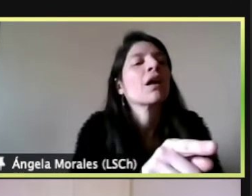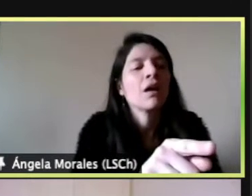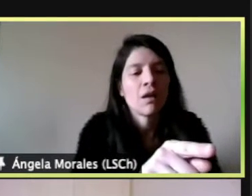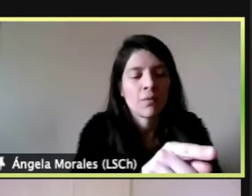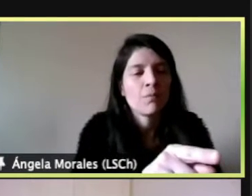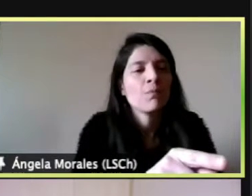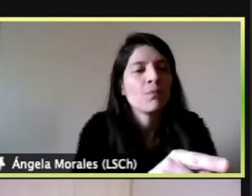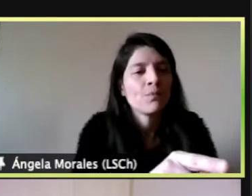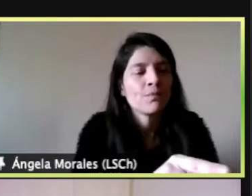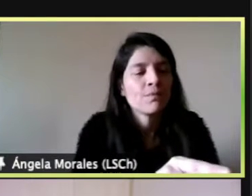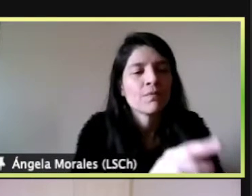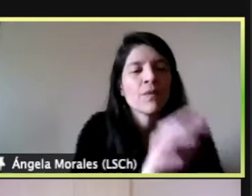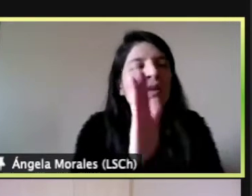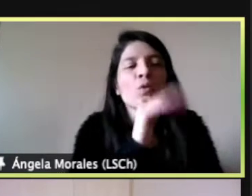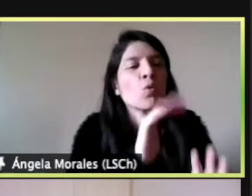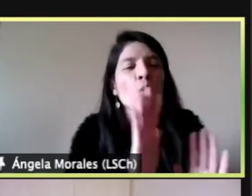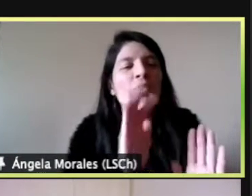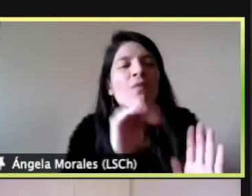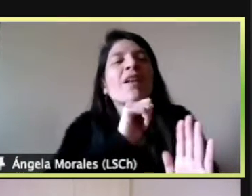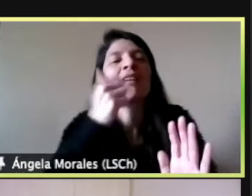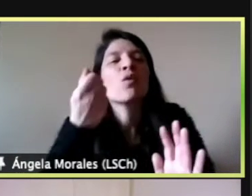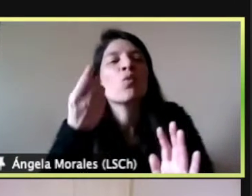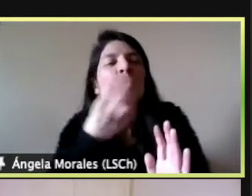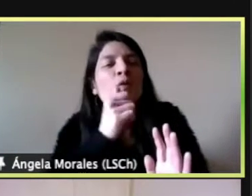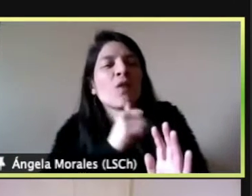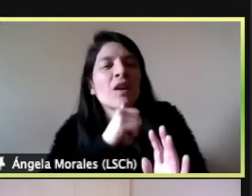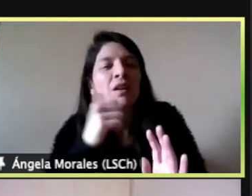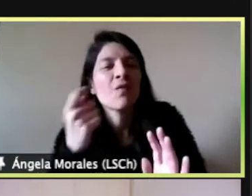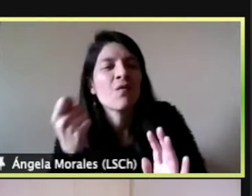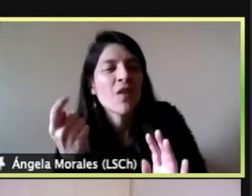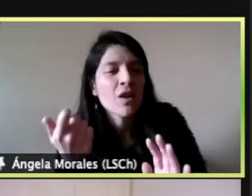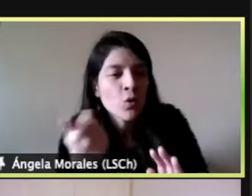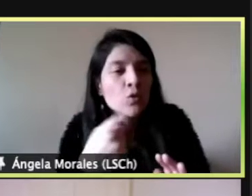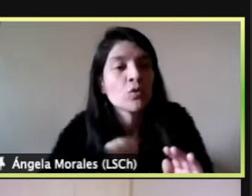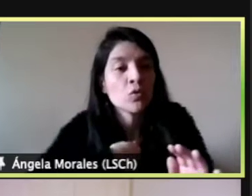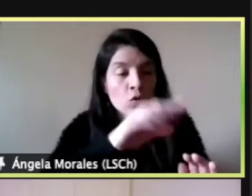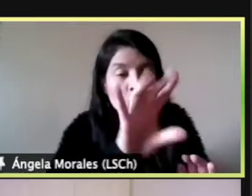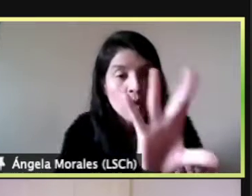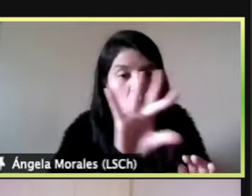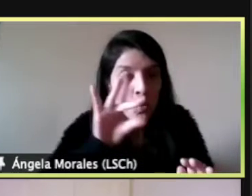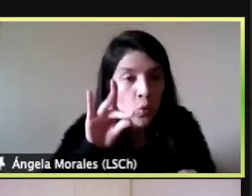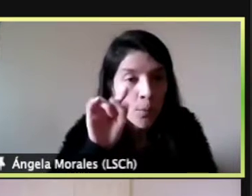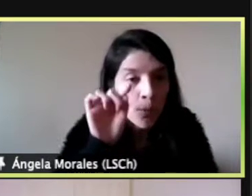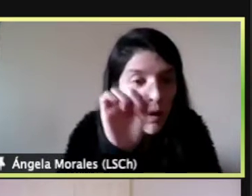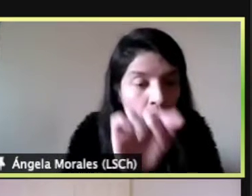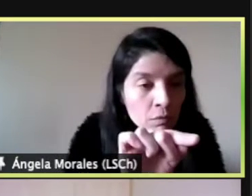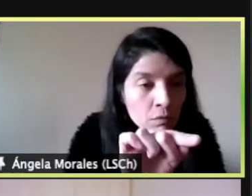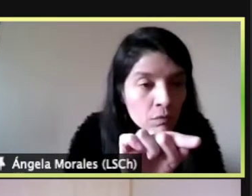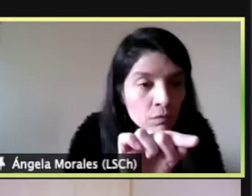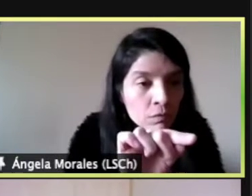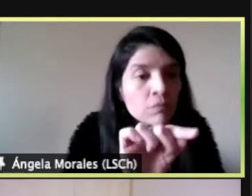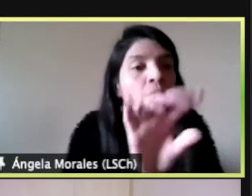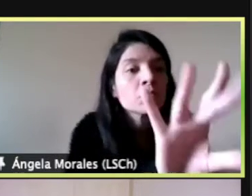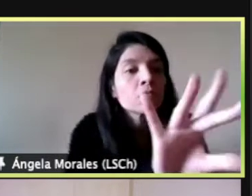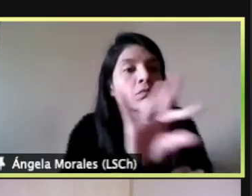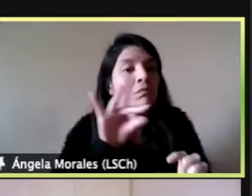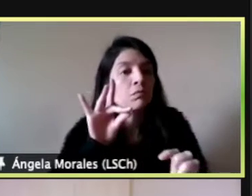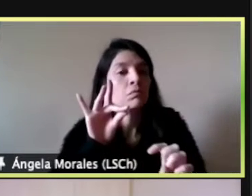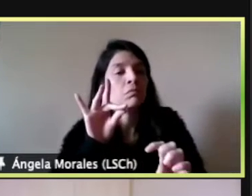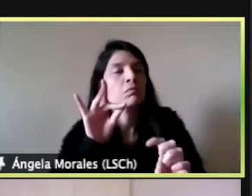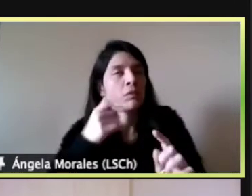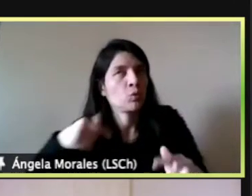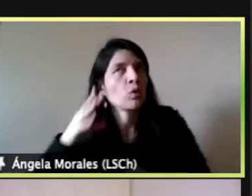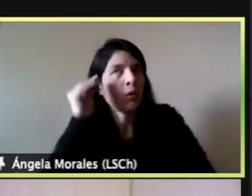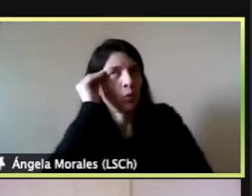Aquí voy a tomar este valor simplemente para que lo tengamos en cuenta. Y